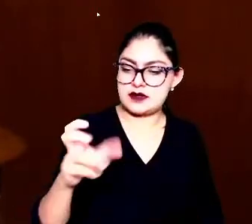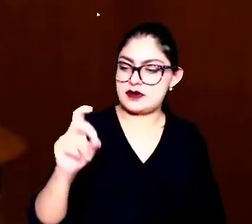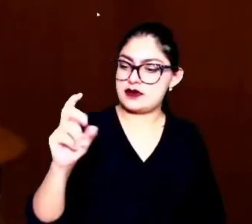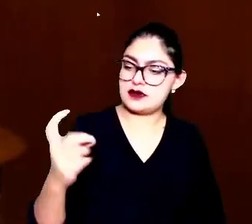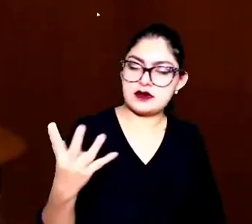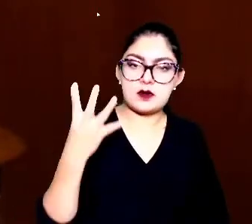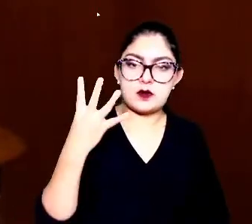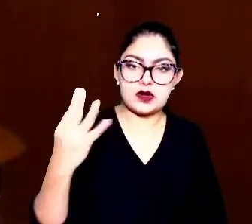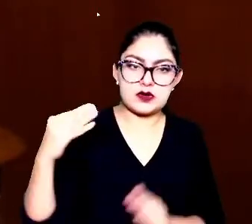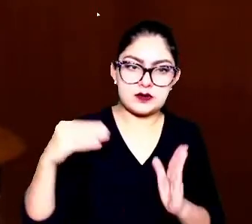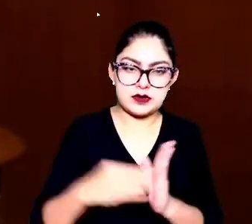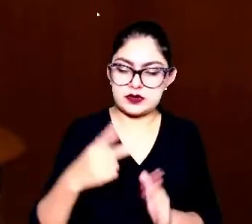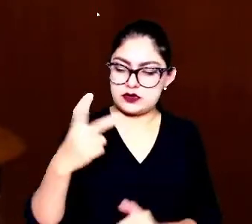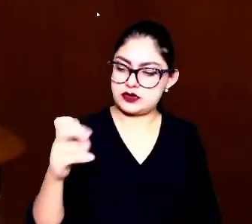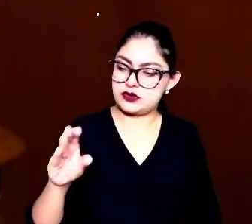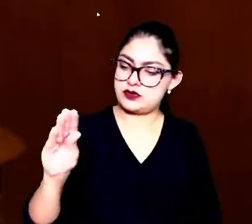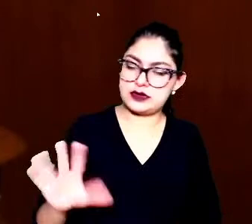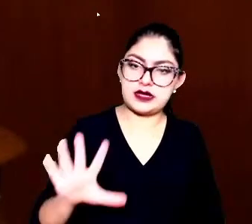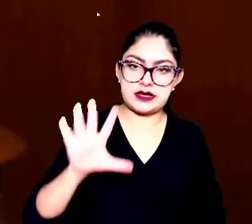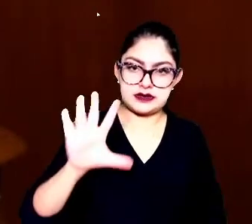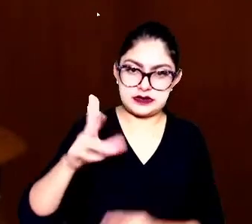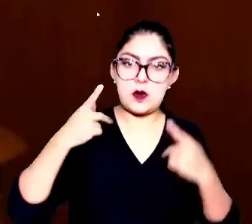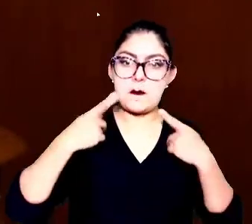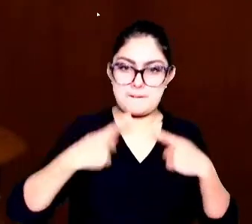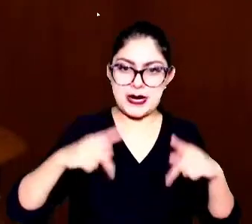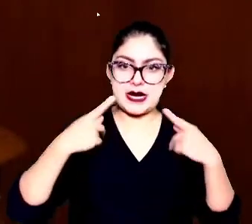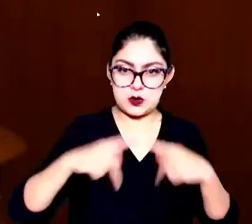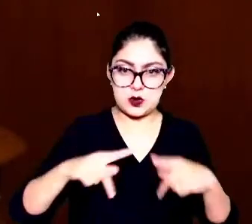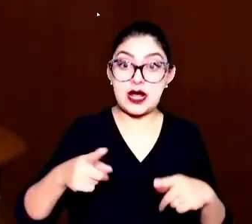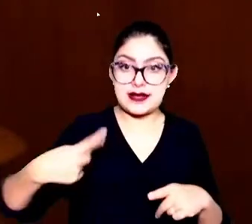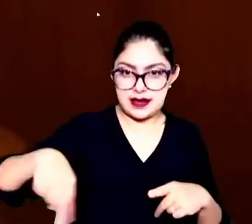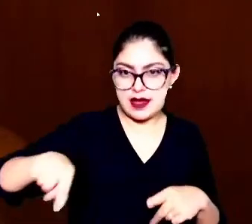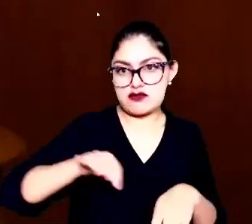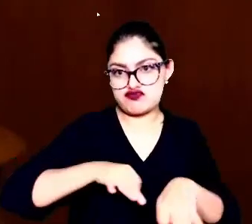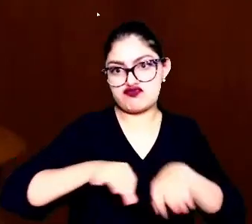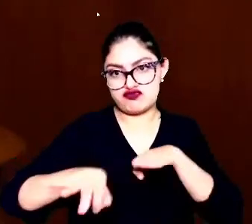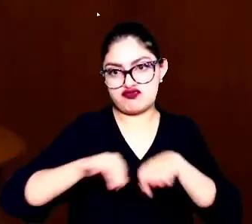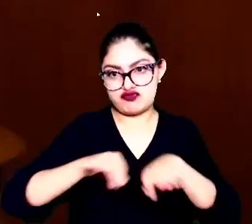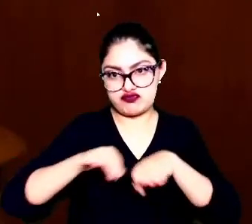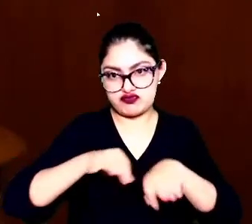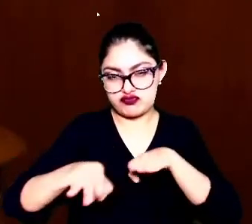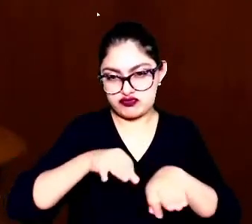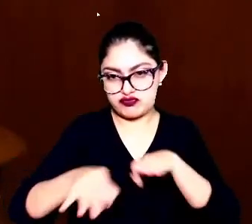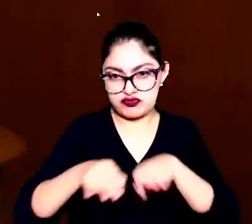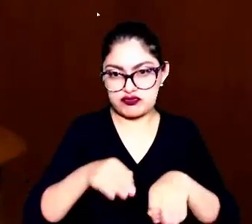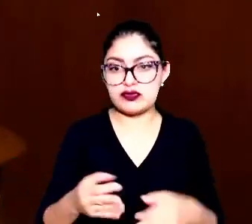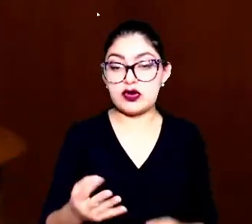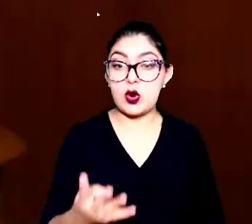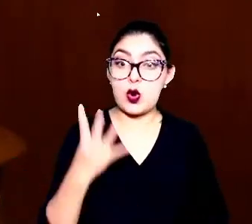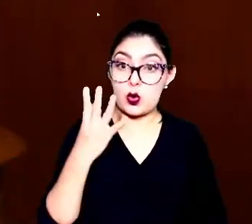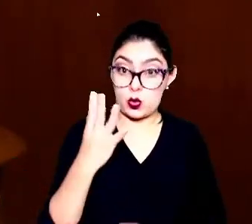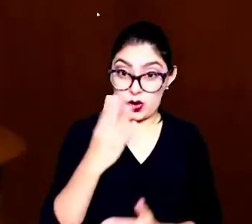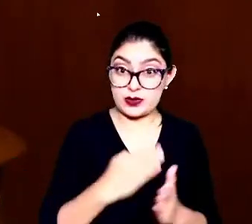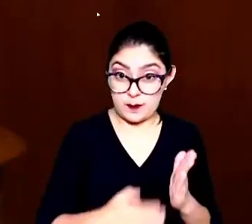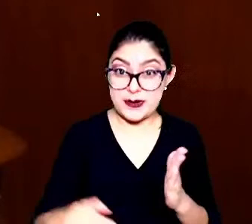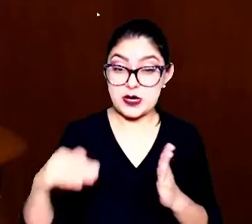534.295 personas que están recibas laboralmente y 4 millones